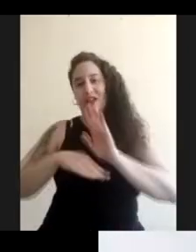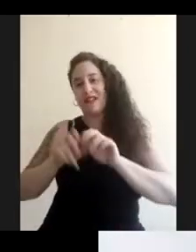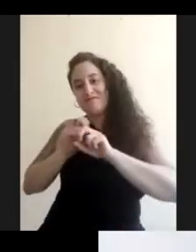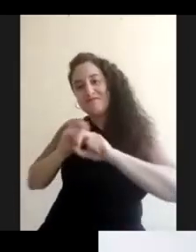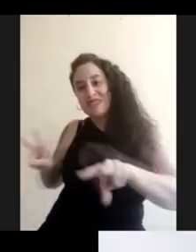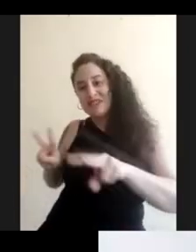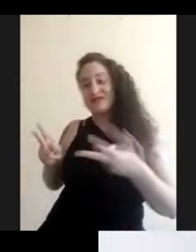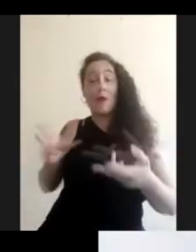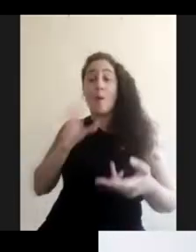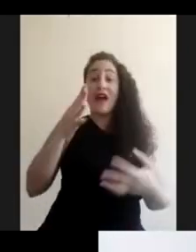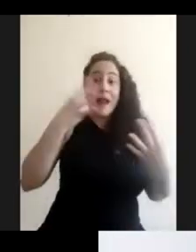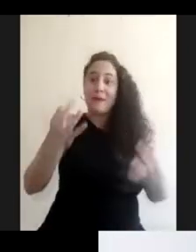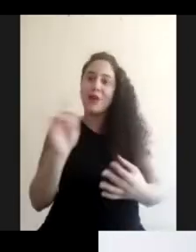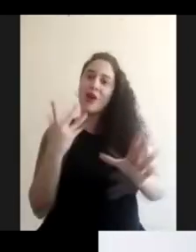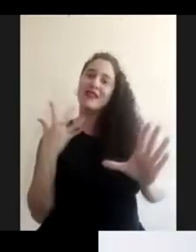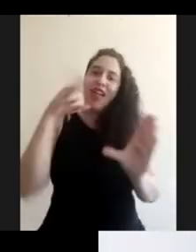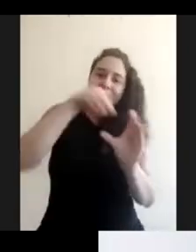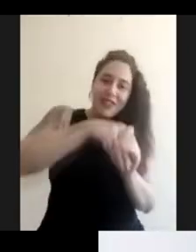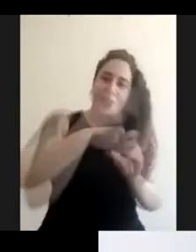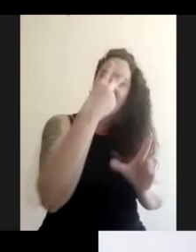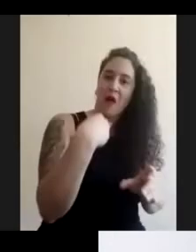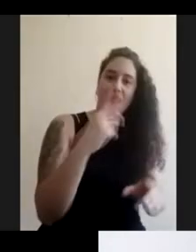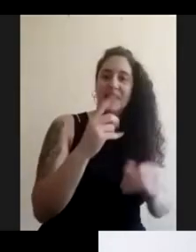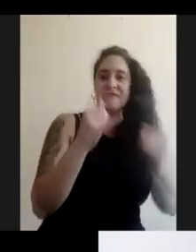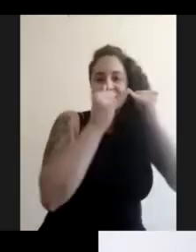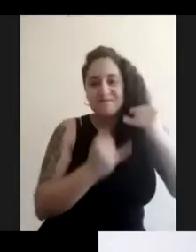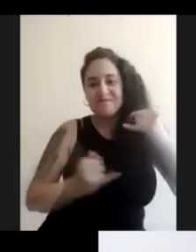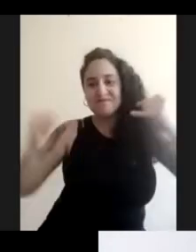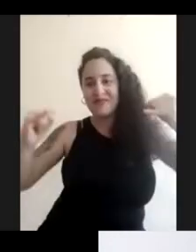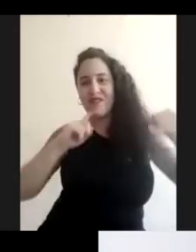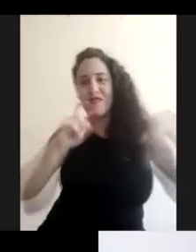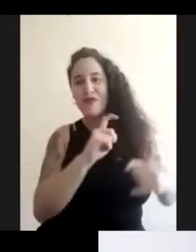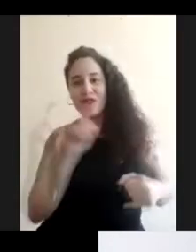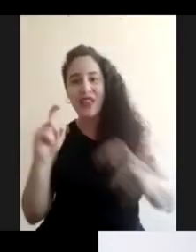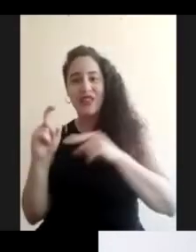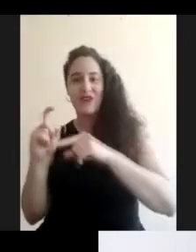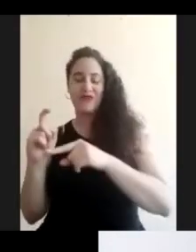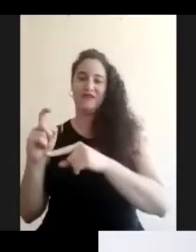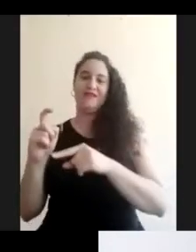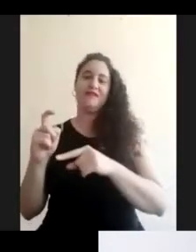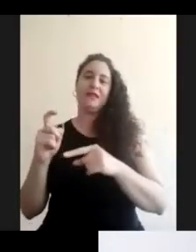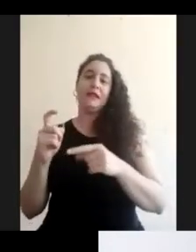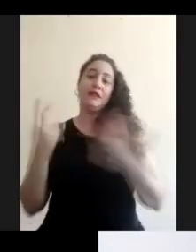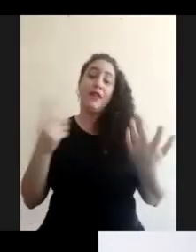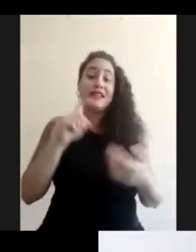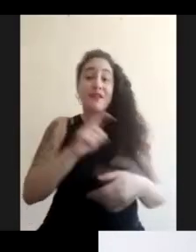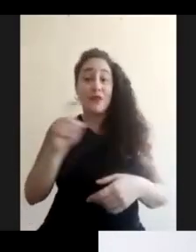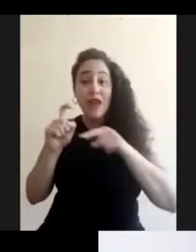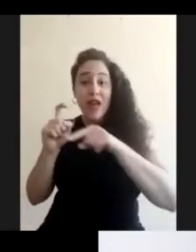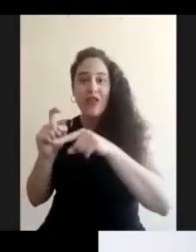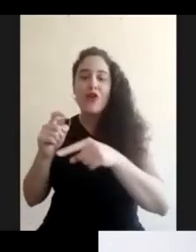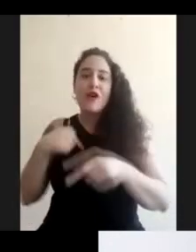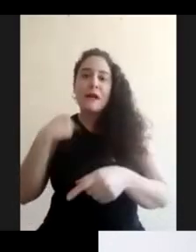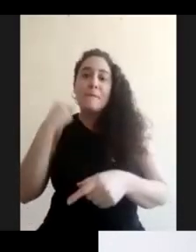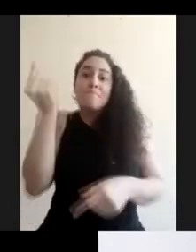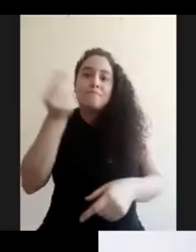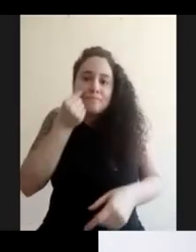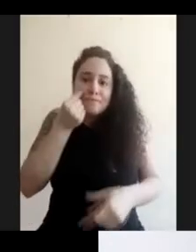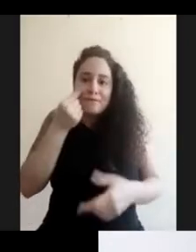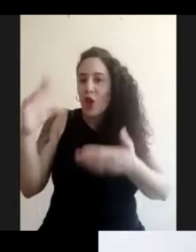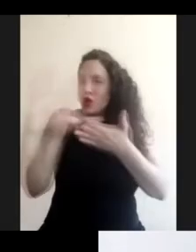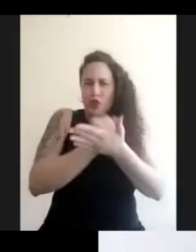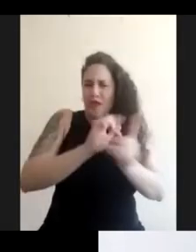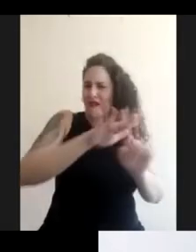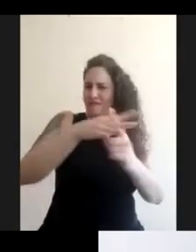de la ONCE, o sea, no es la ONCE propiamente, sino es una fundación a través de la que se hace. Aquí lo que se detecta en todo sitio es que